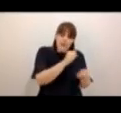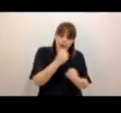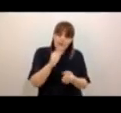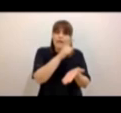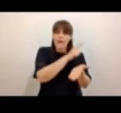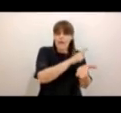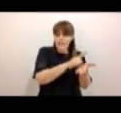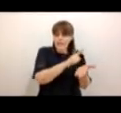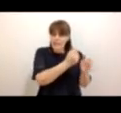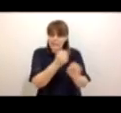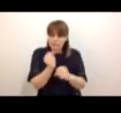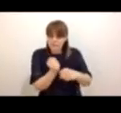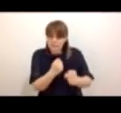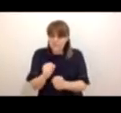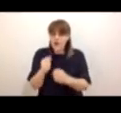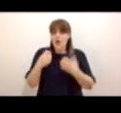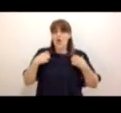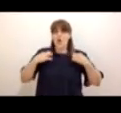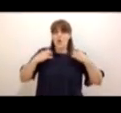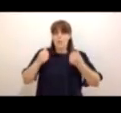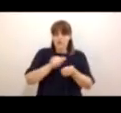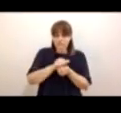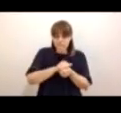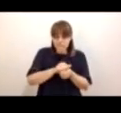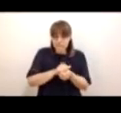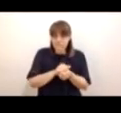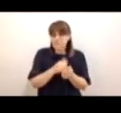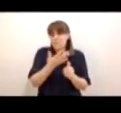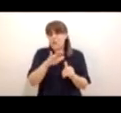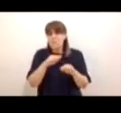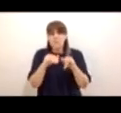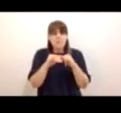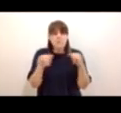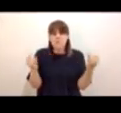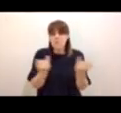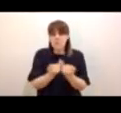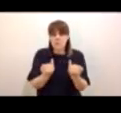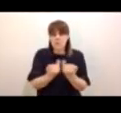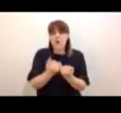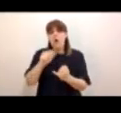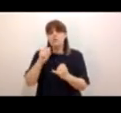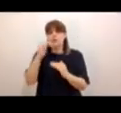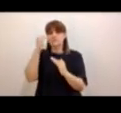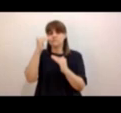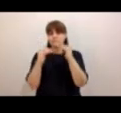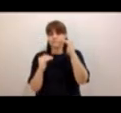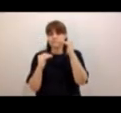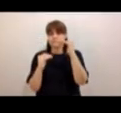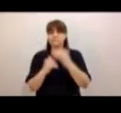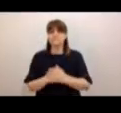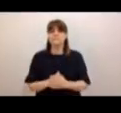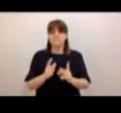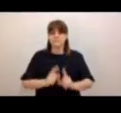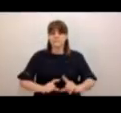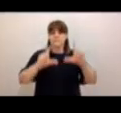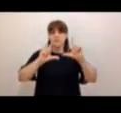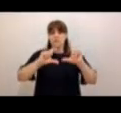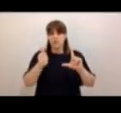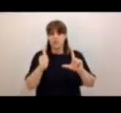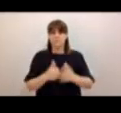poco otras se mantuvieron igual y otros aspectos del trabajo doméstico disminuyeron si me ponen la siguiente